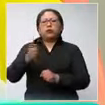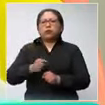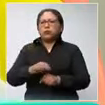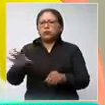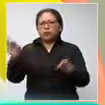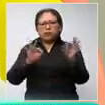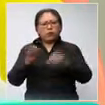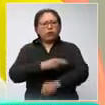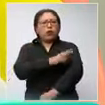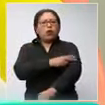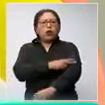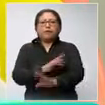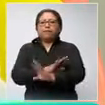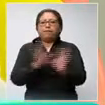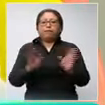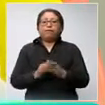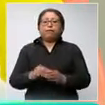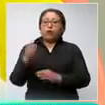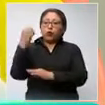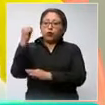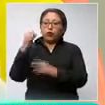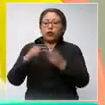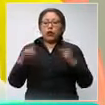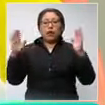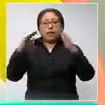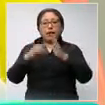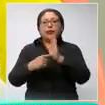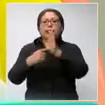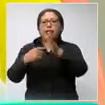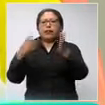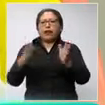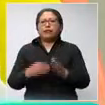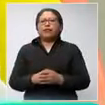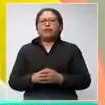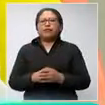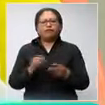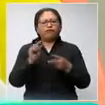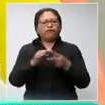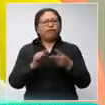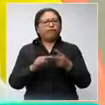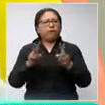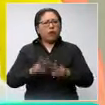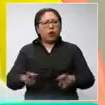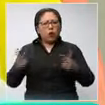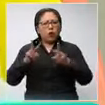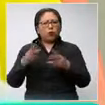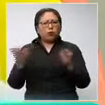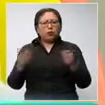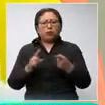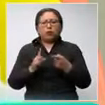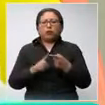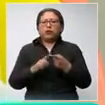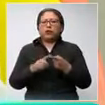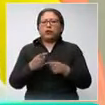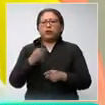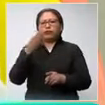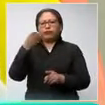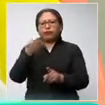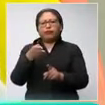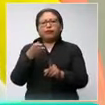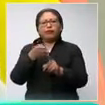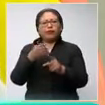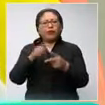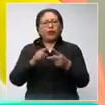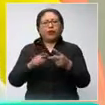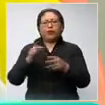que se presentó en La Paz y en la ciudad de Sucre, garantizando dos valores: meritocracia y equidad de género. Es lo que se puede